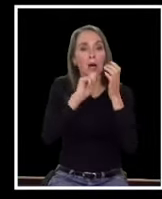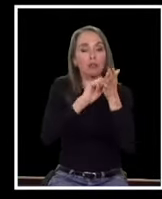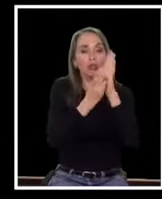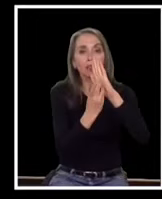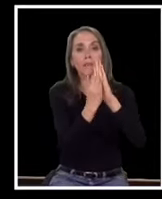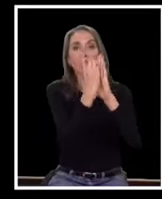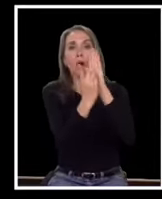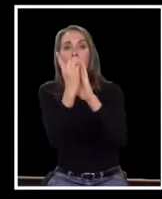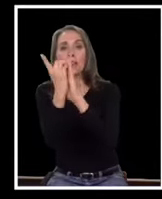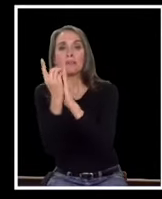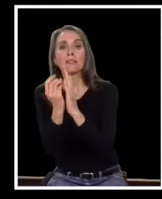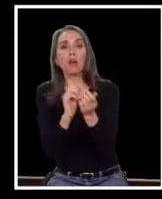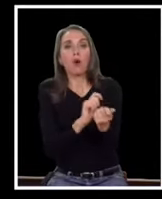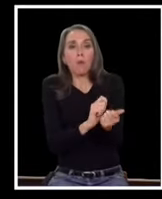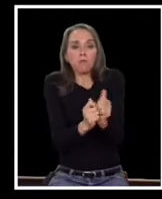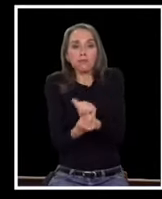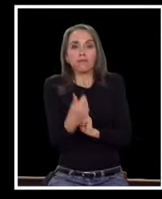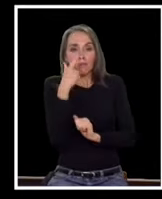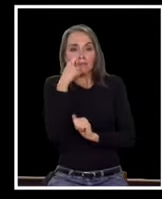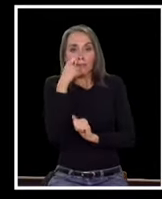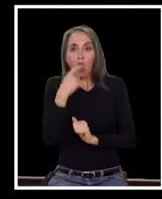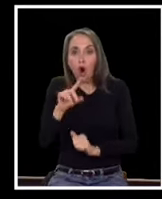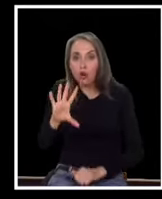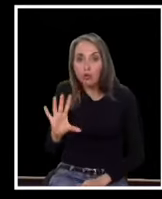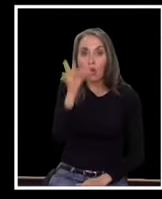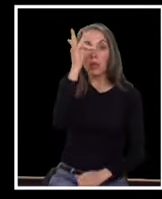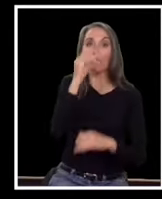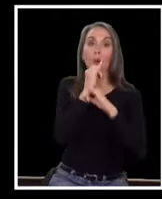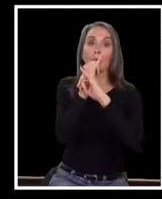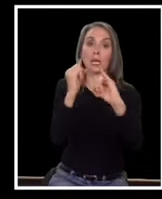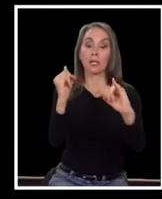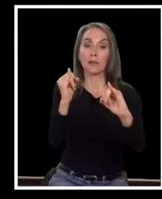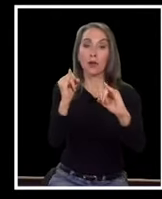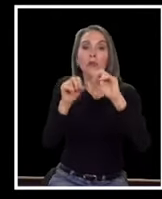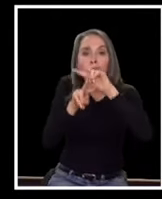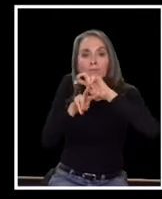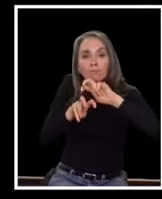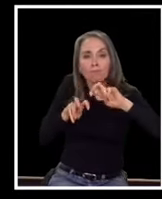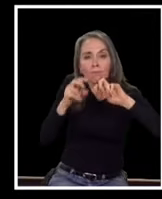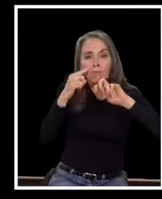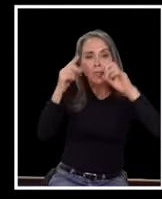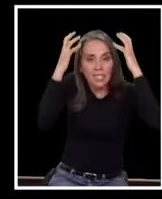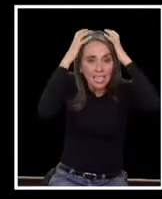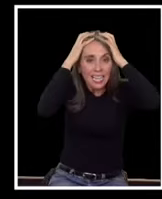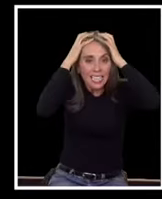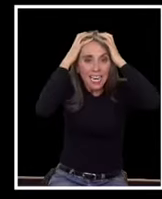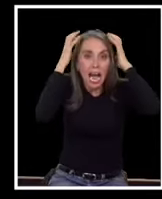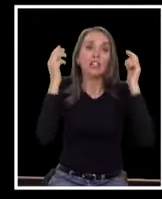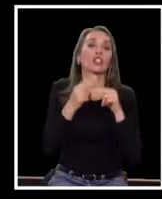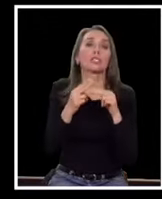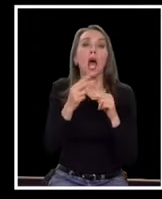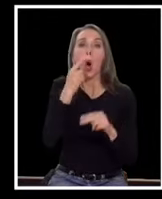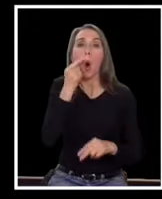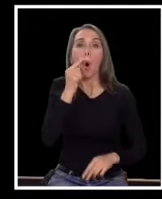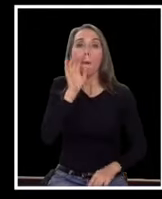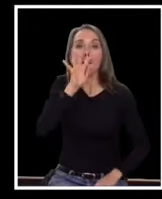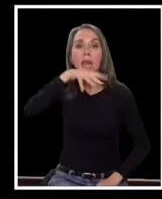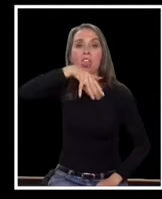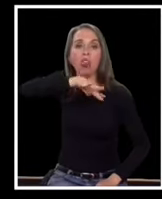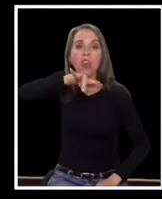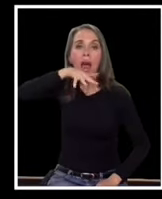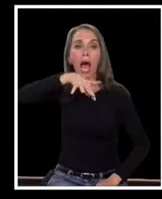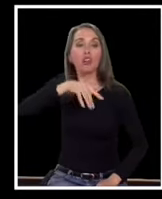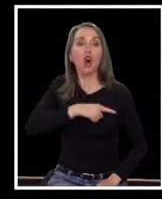Además, se conoció otro importante descubrimiento. Un estudio del cráneo del llamado hombre dragón en China, uno